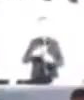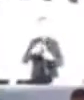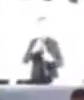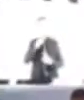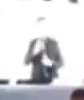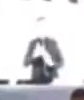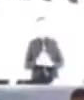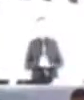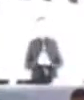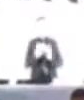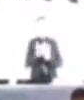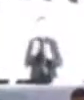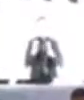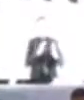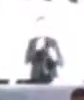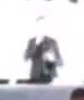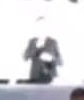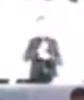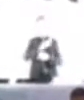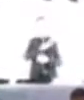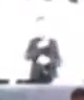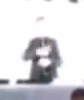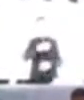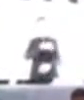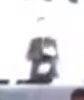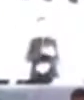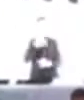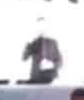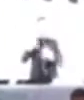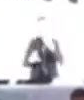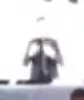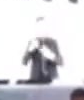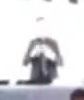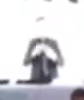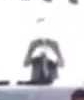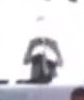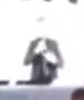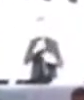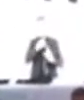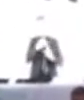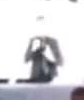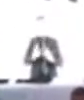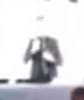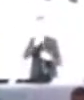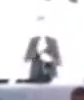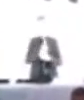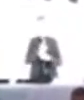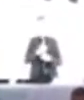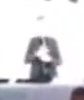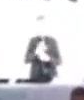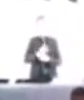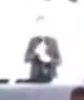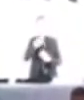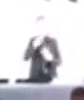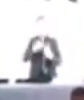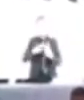Gracias. El señor secretario general del Consejo del Poder Judicial dé cuenta con el orden del día en lo que atañe a